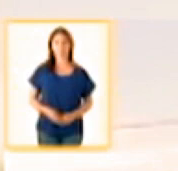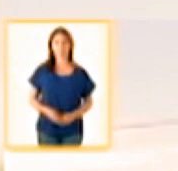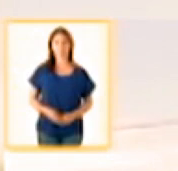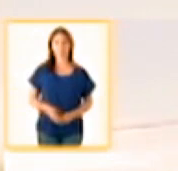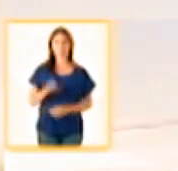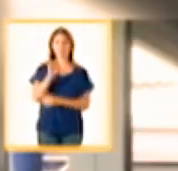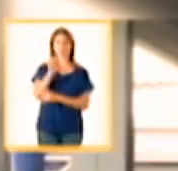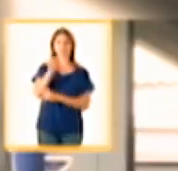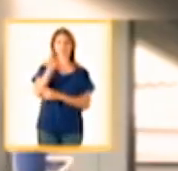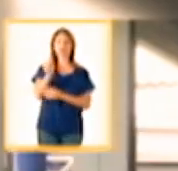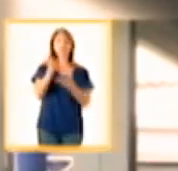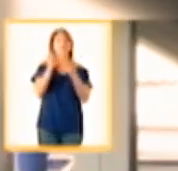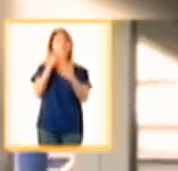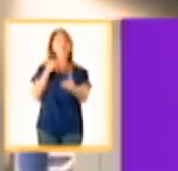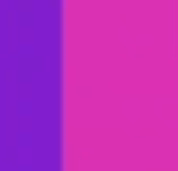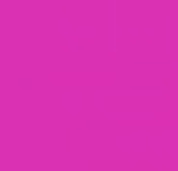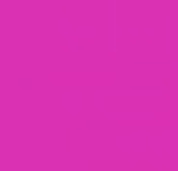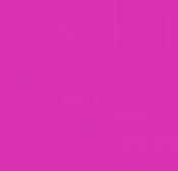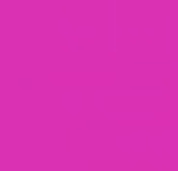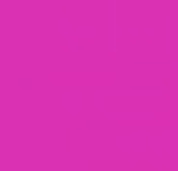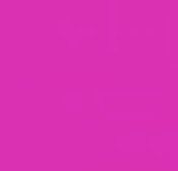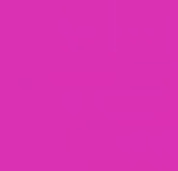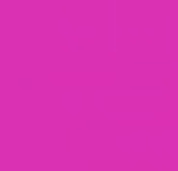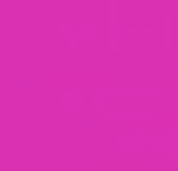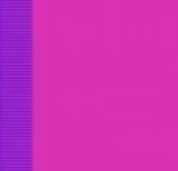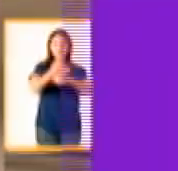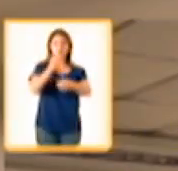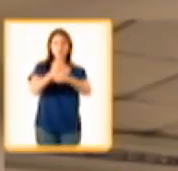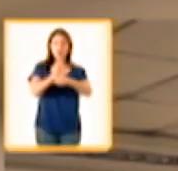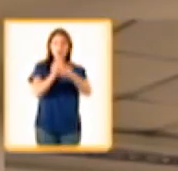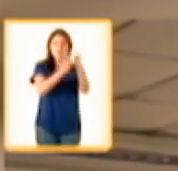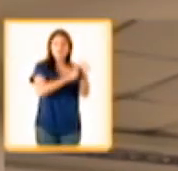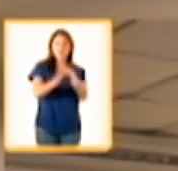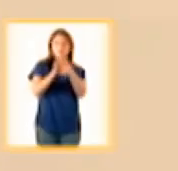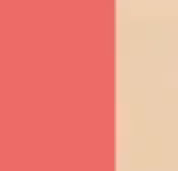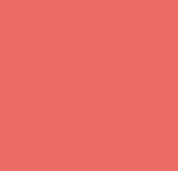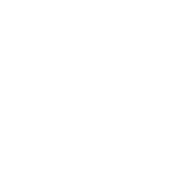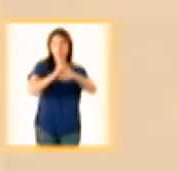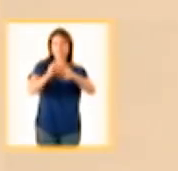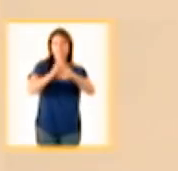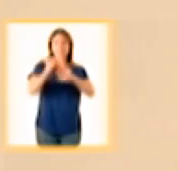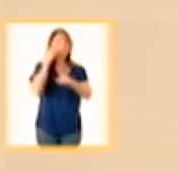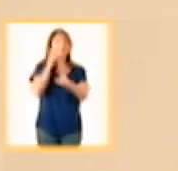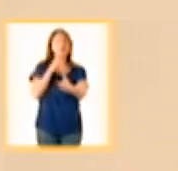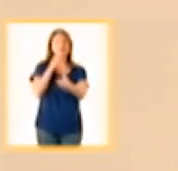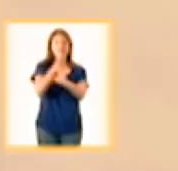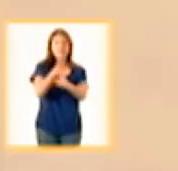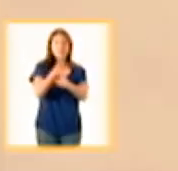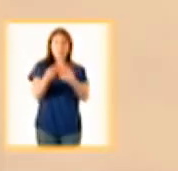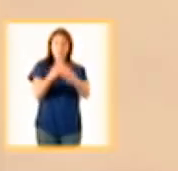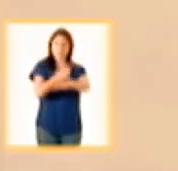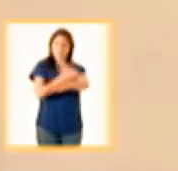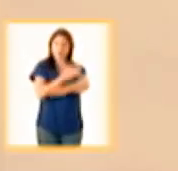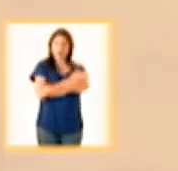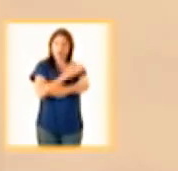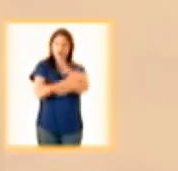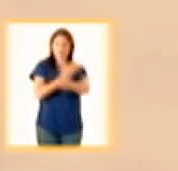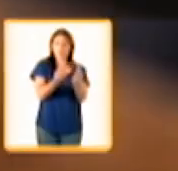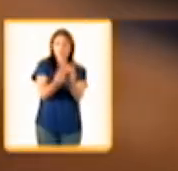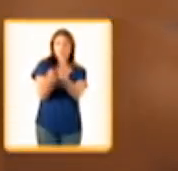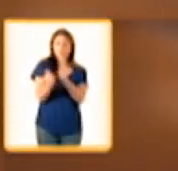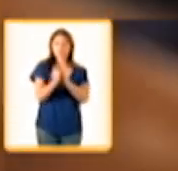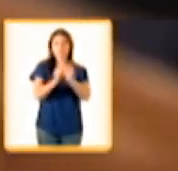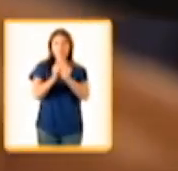A propósito de la Semana Internacional de la Educación, en Documentales UNED presentamos una